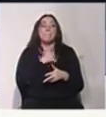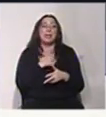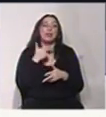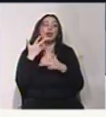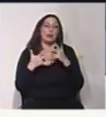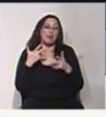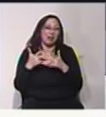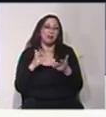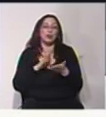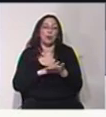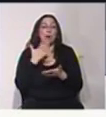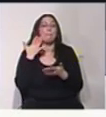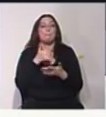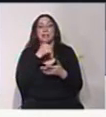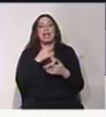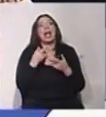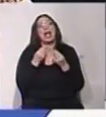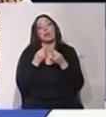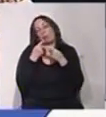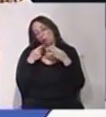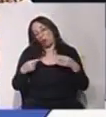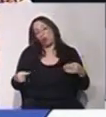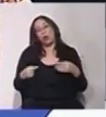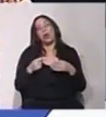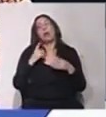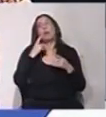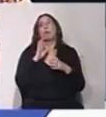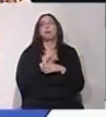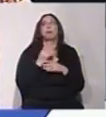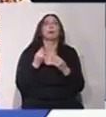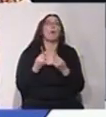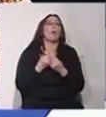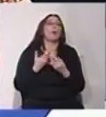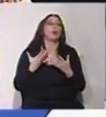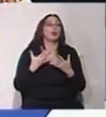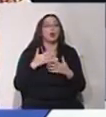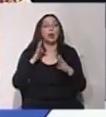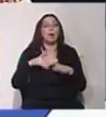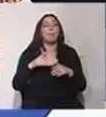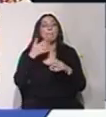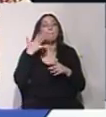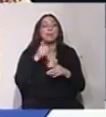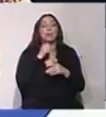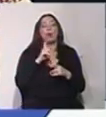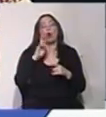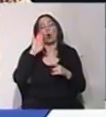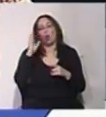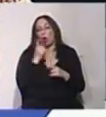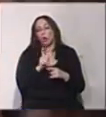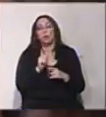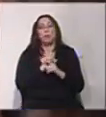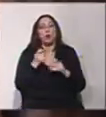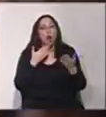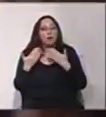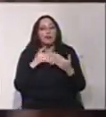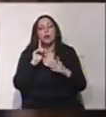de los mitos, y hay en este sentido un montón, yo creo que hay una montaña de mitos, por esto, por desconocimiento, por no hablar, por no